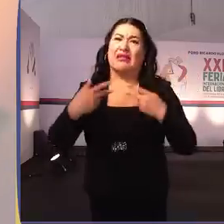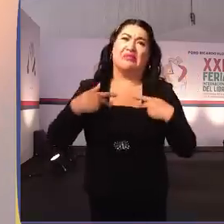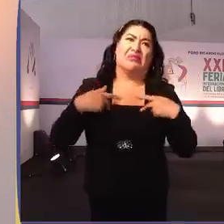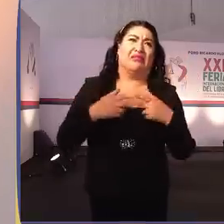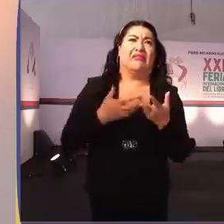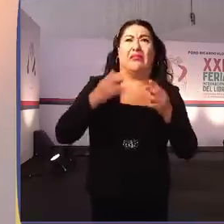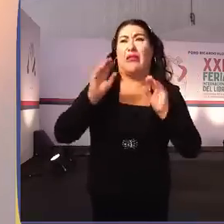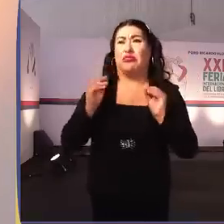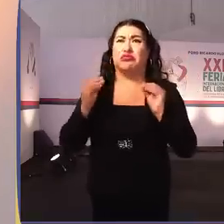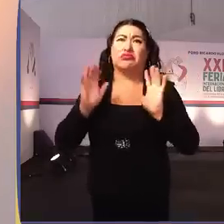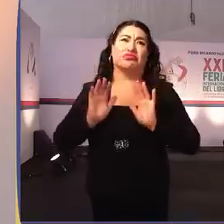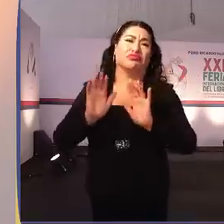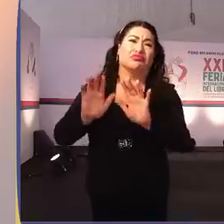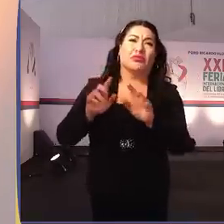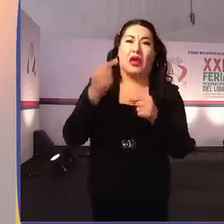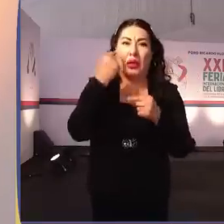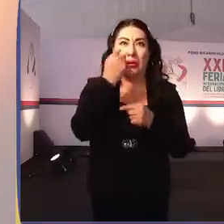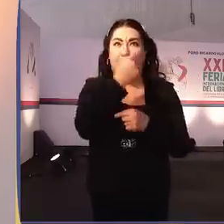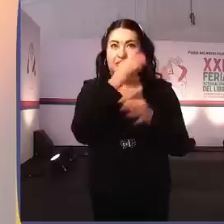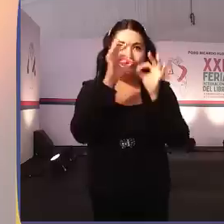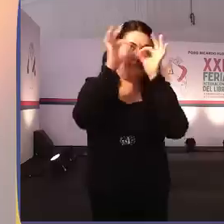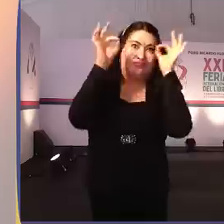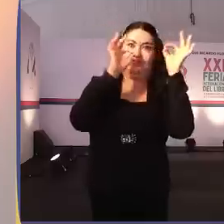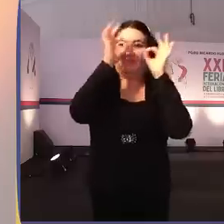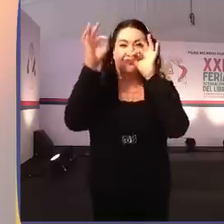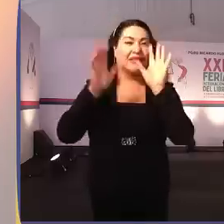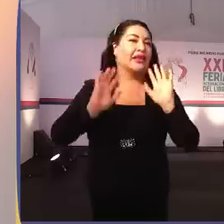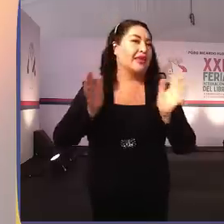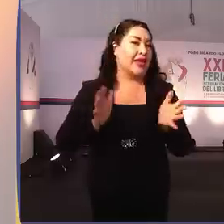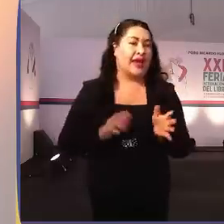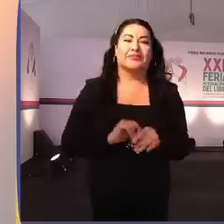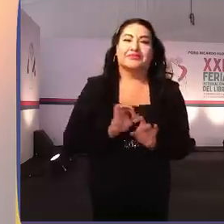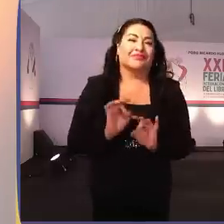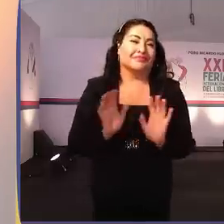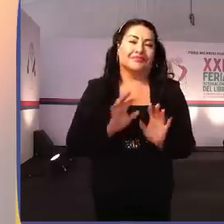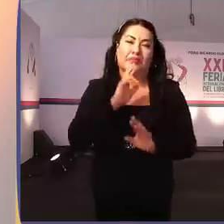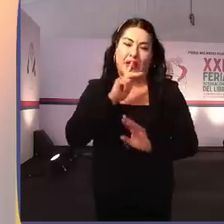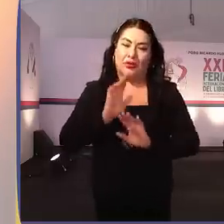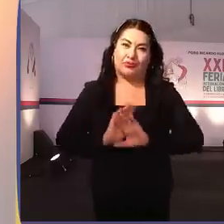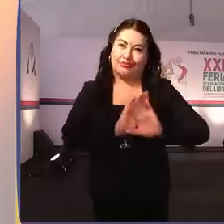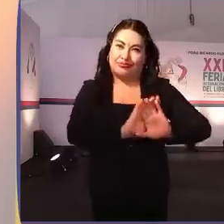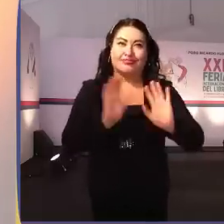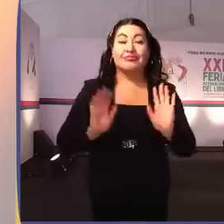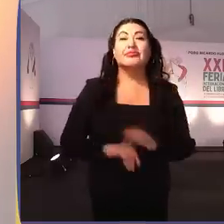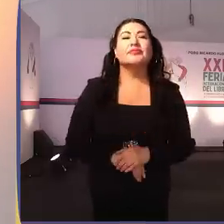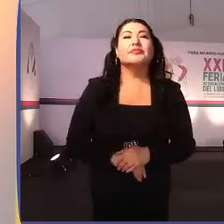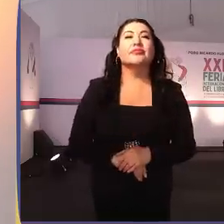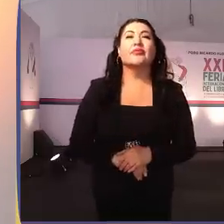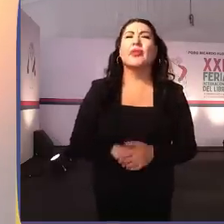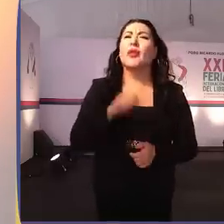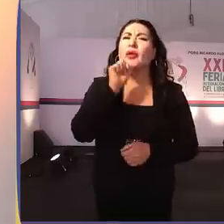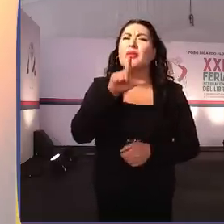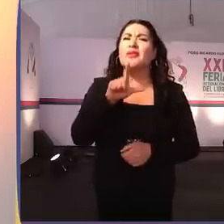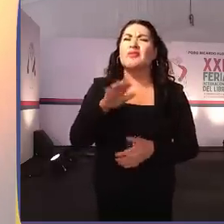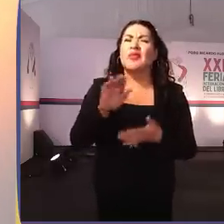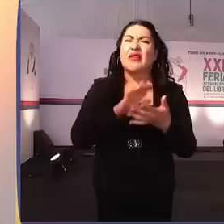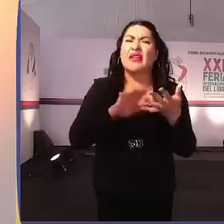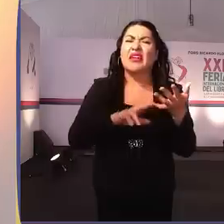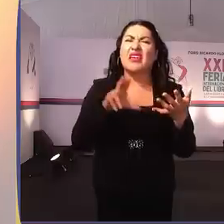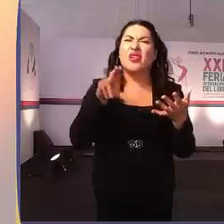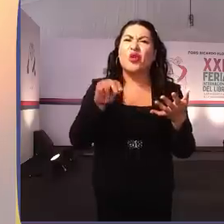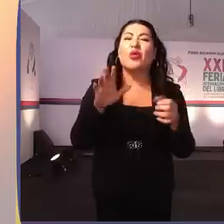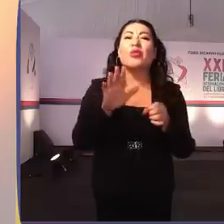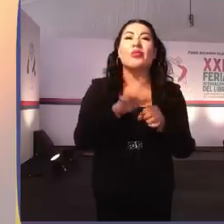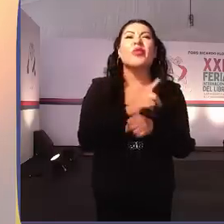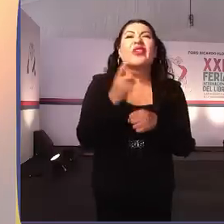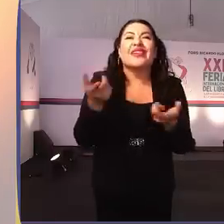ojos se nos volteen. No, ya ven, vamos ahorrándonos penas de la vida. Bien, ¿por qué también no hay que leer? Porque